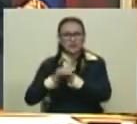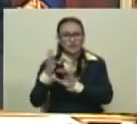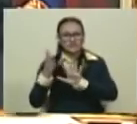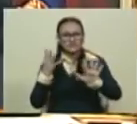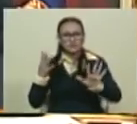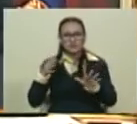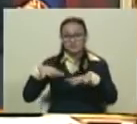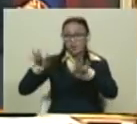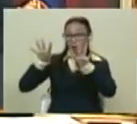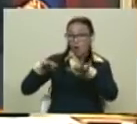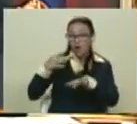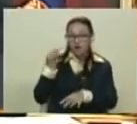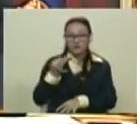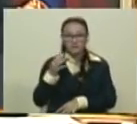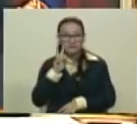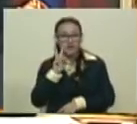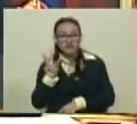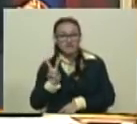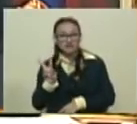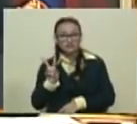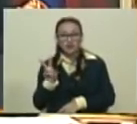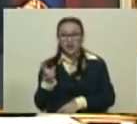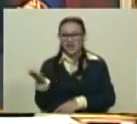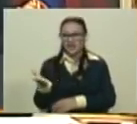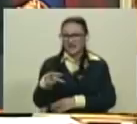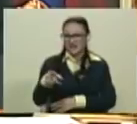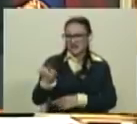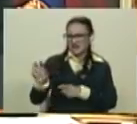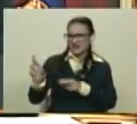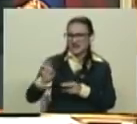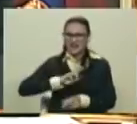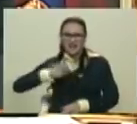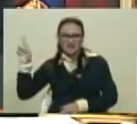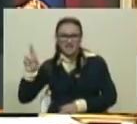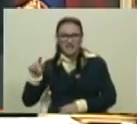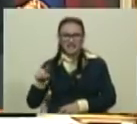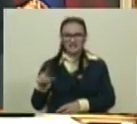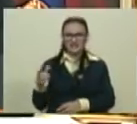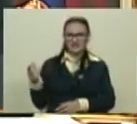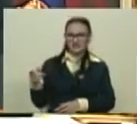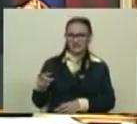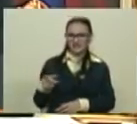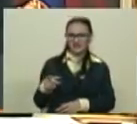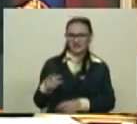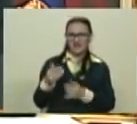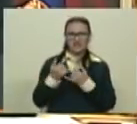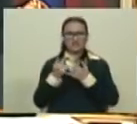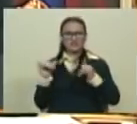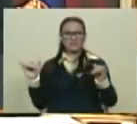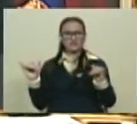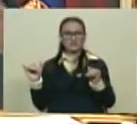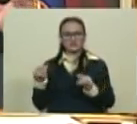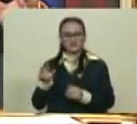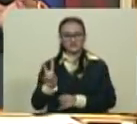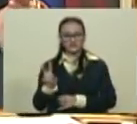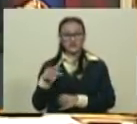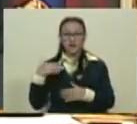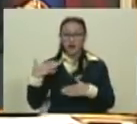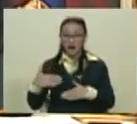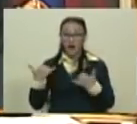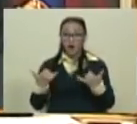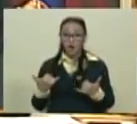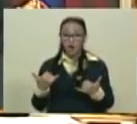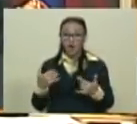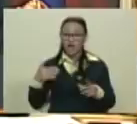la rebelde, la alzada, la independentista. Bueno, una vez más se han venido contra